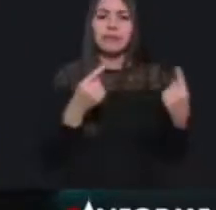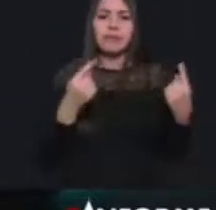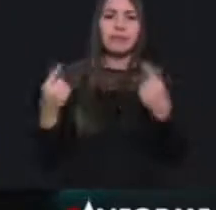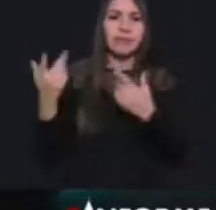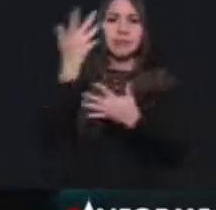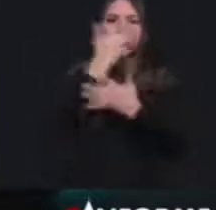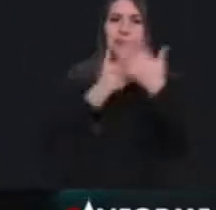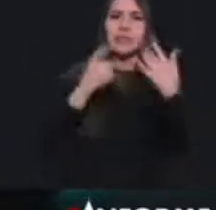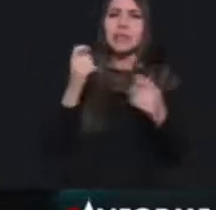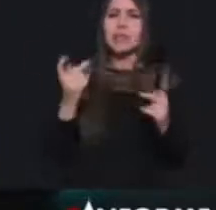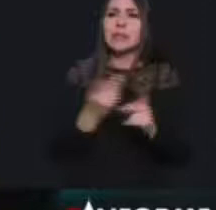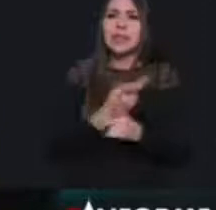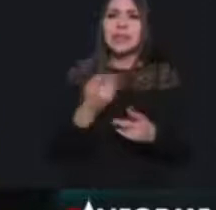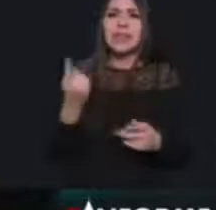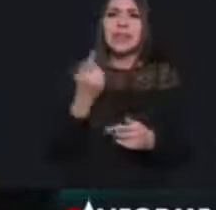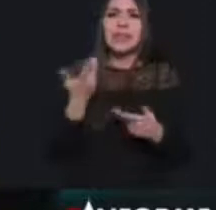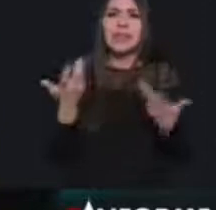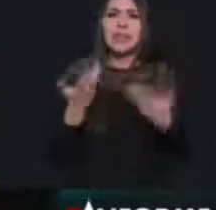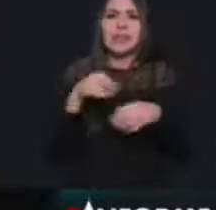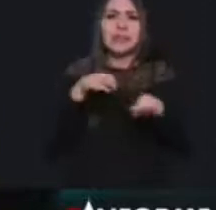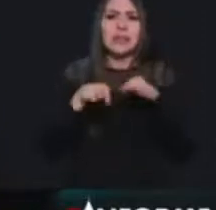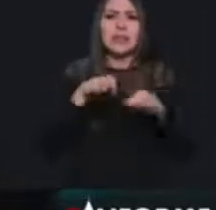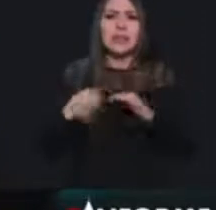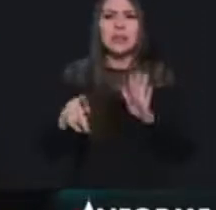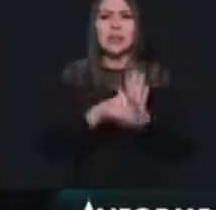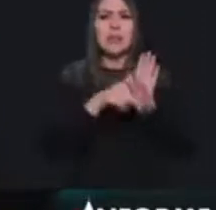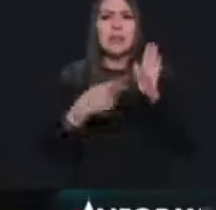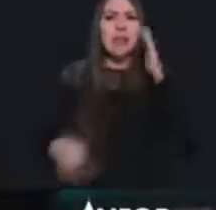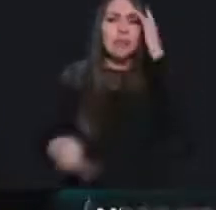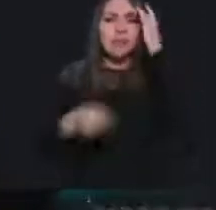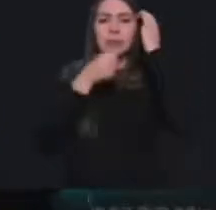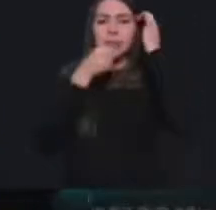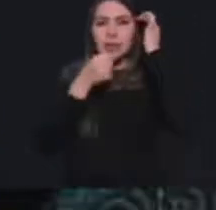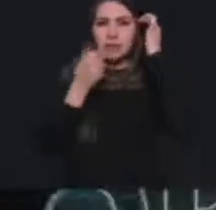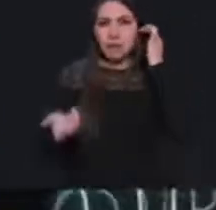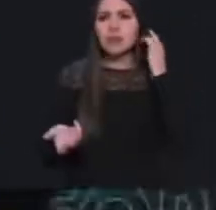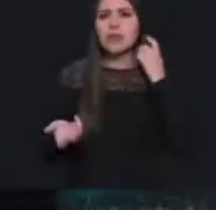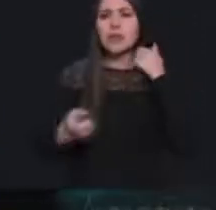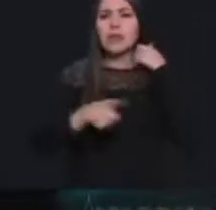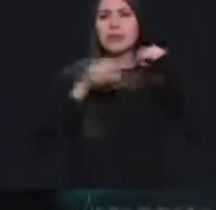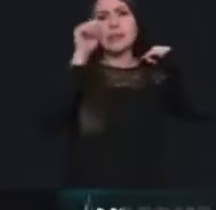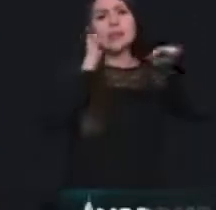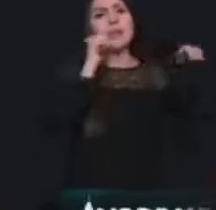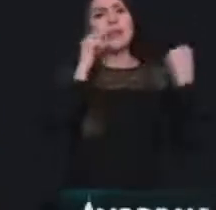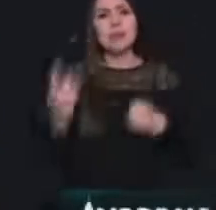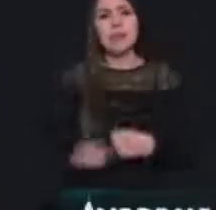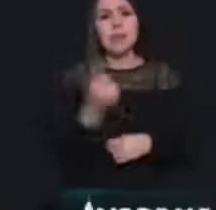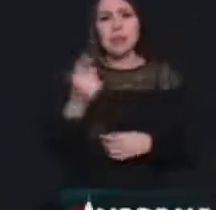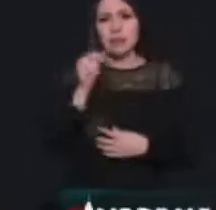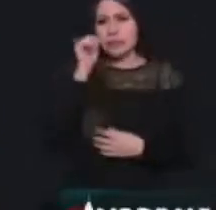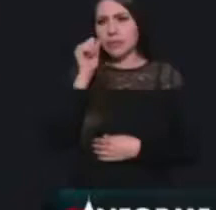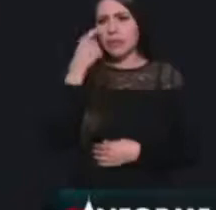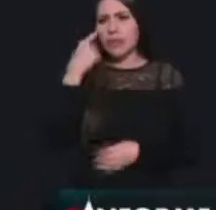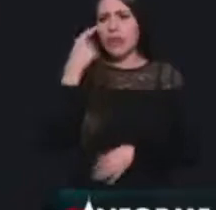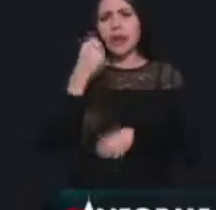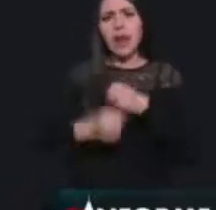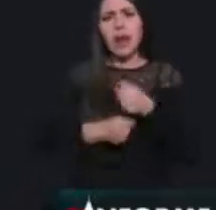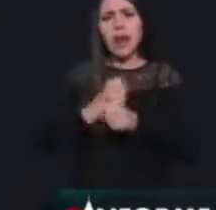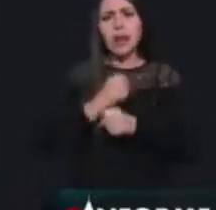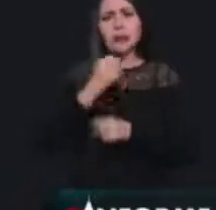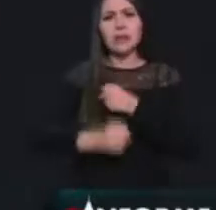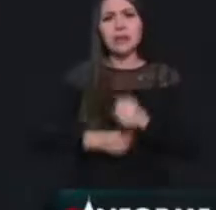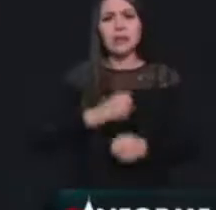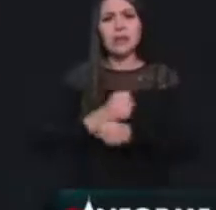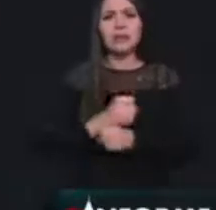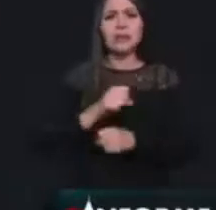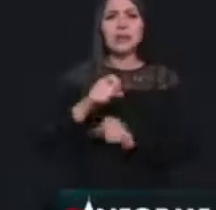el papel de la prensa per se. Hemos visto cómo durante los años la prensa nos ha vendido una información, pero